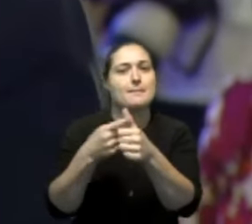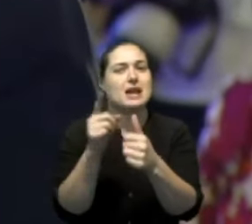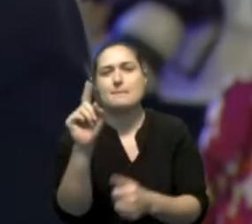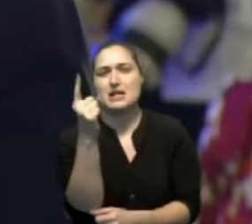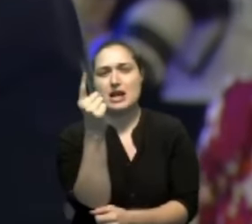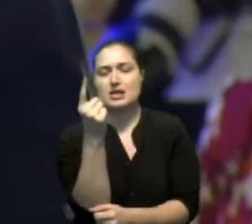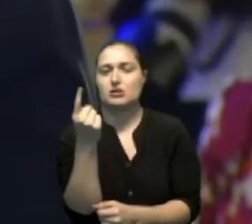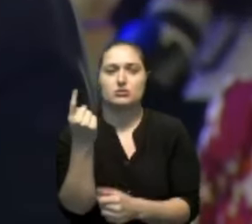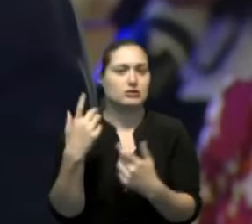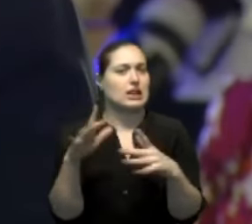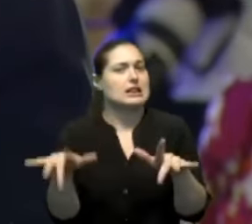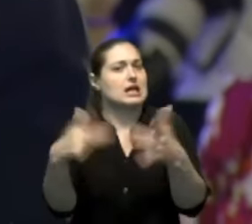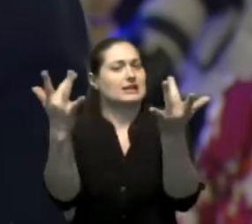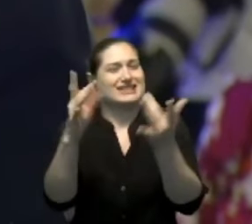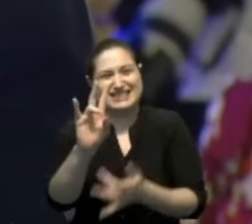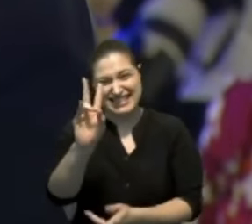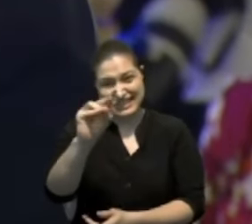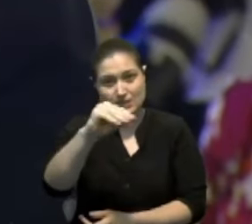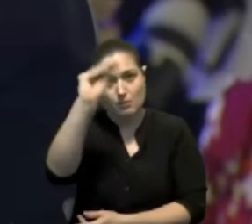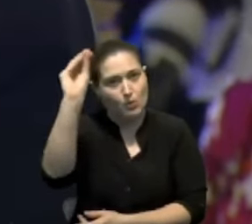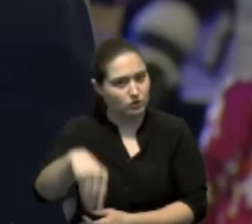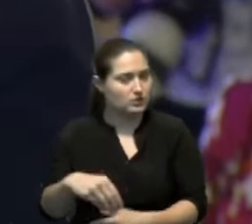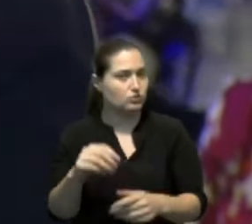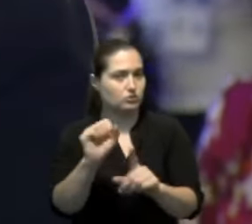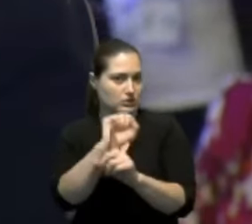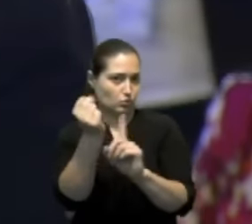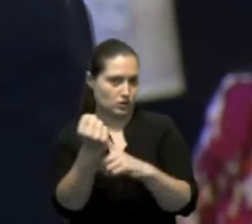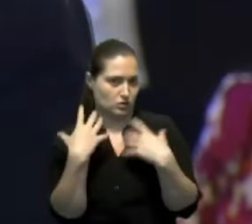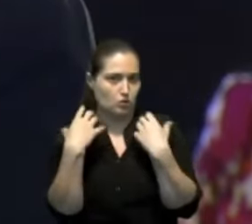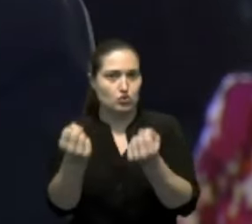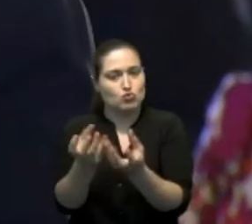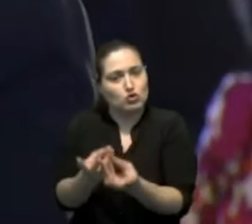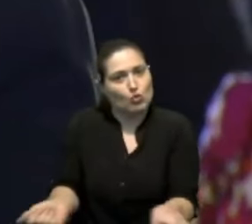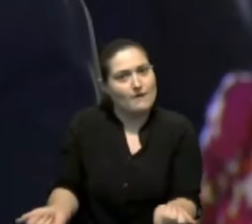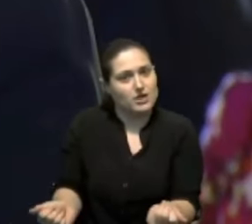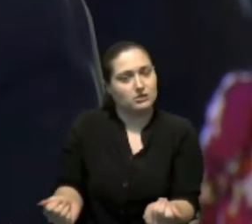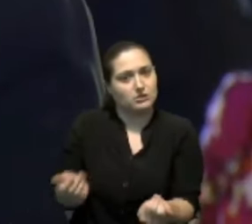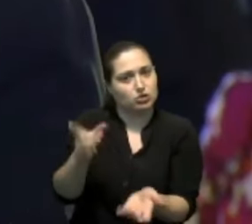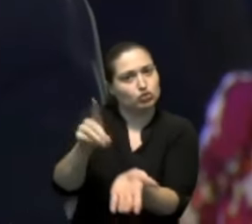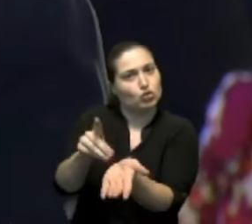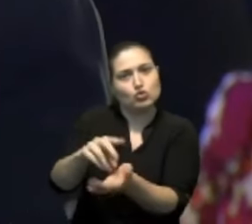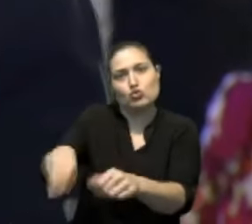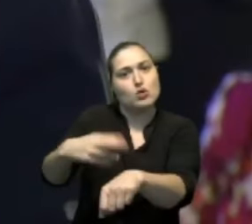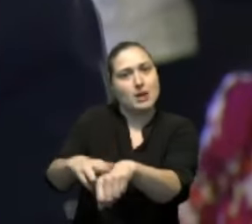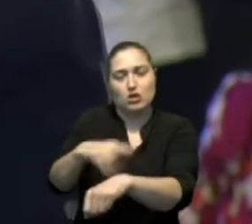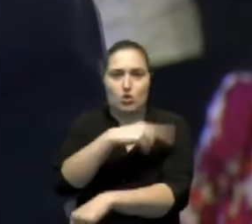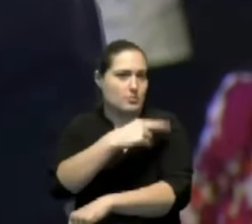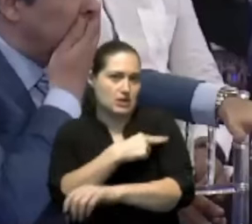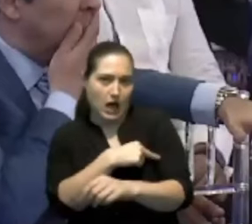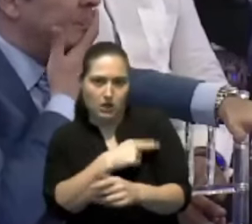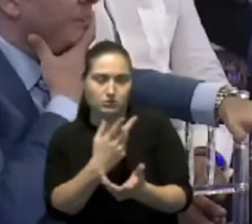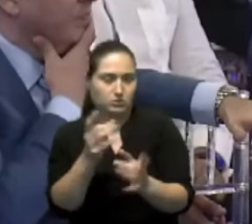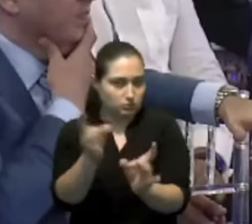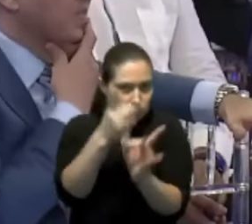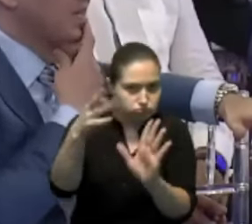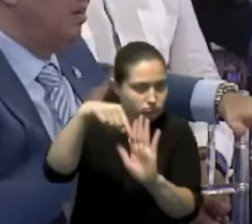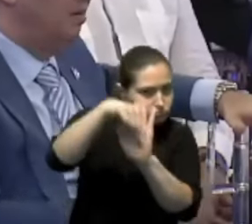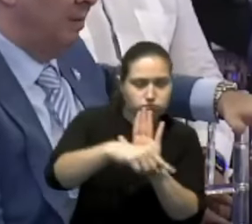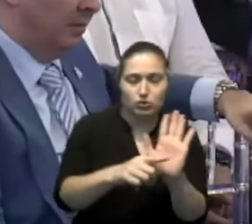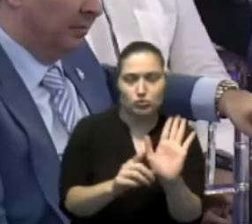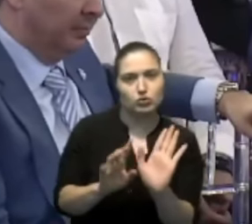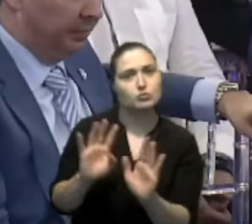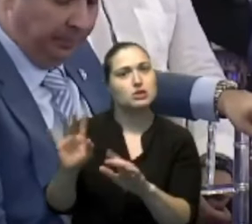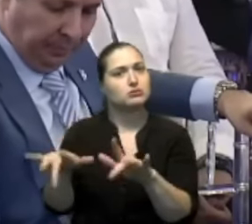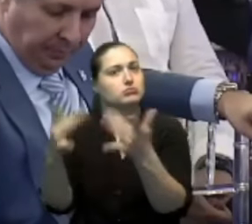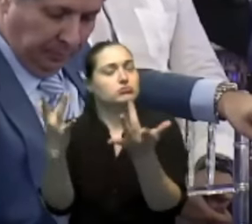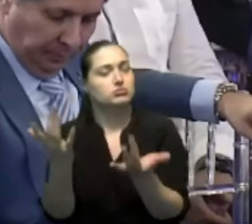los problemas de salud cuándo Cómo ustedes habían hablado de la reforma y unos recursos por ahí para